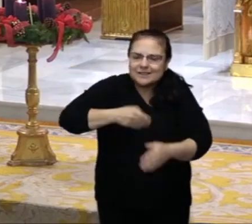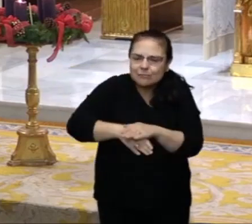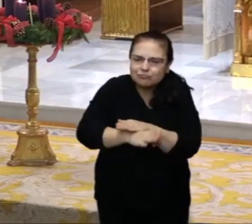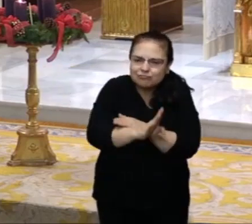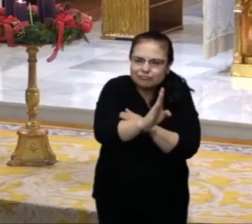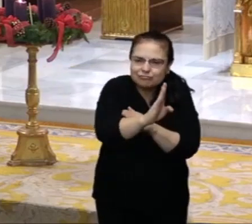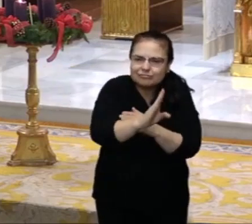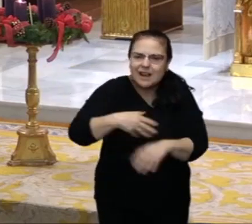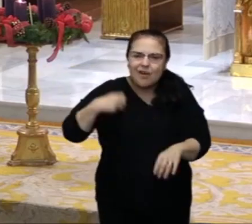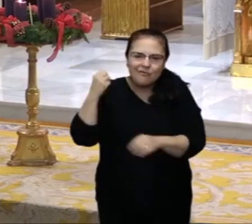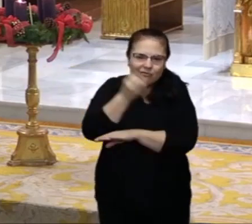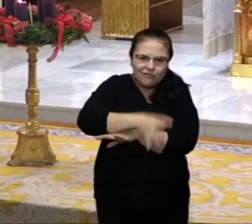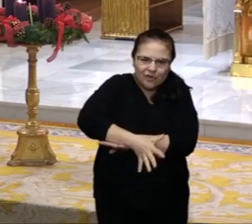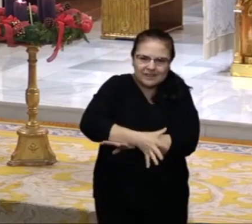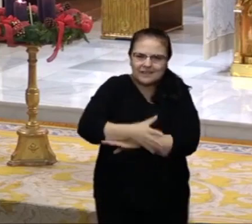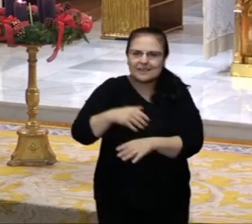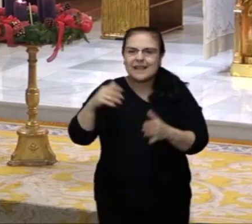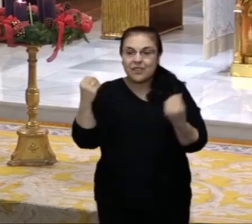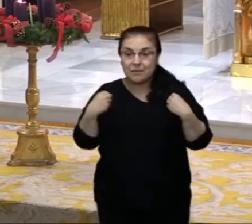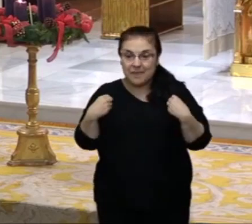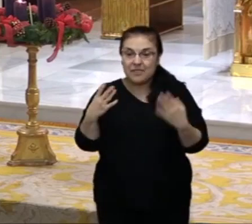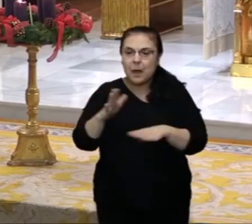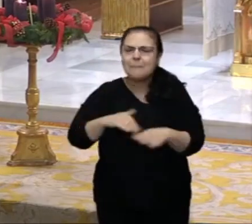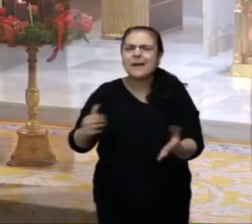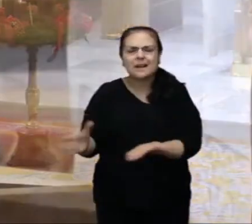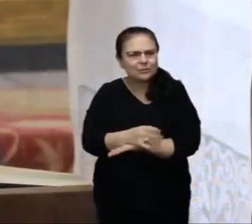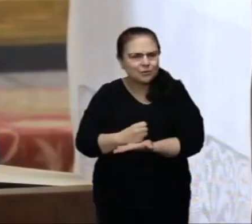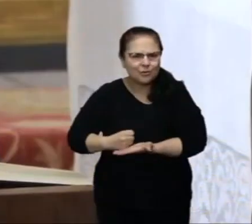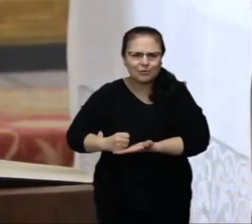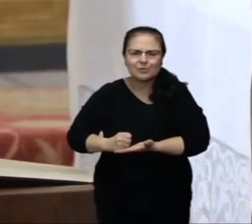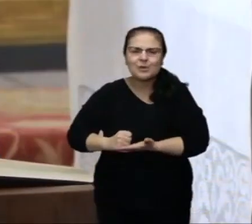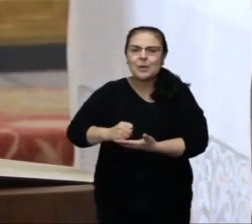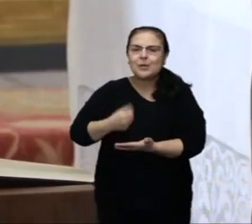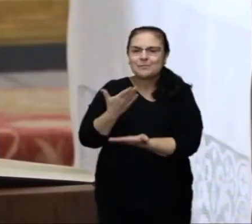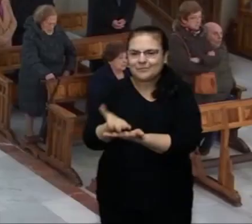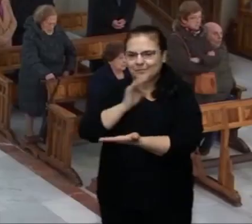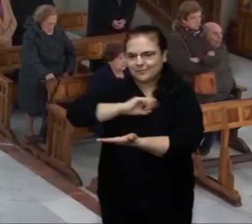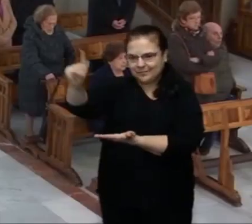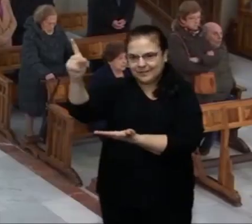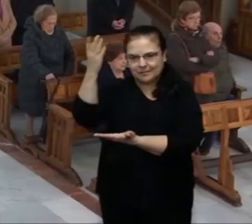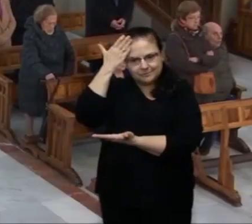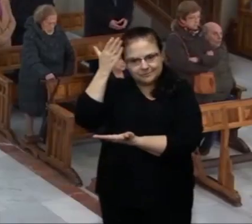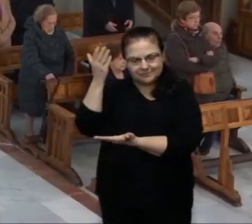la fuente de vida para todos los creyentes, roguemos al Señor.